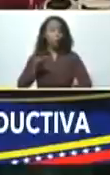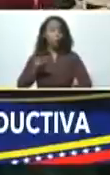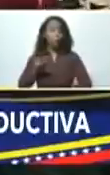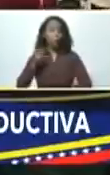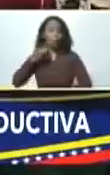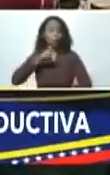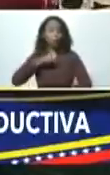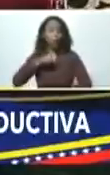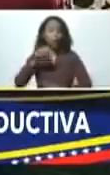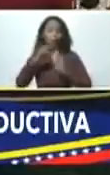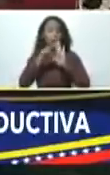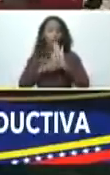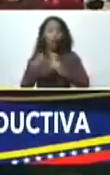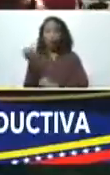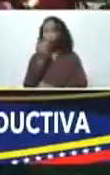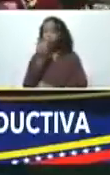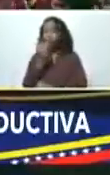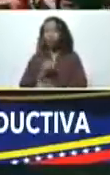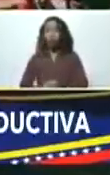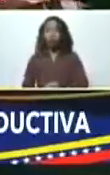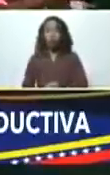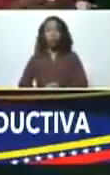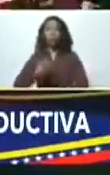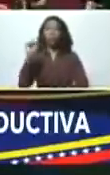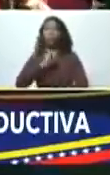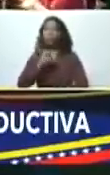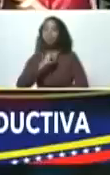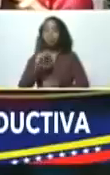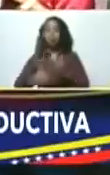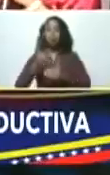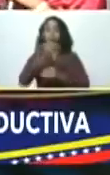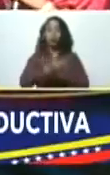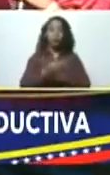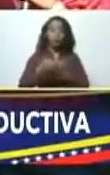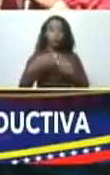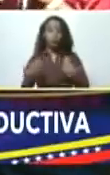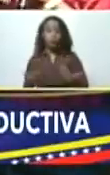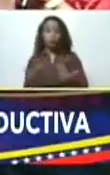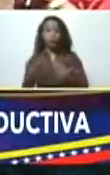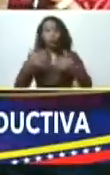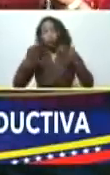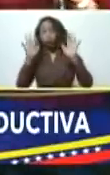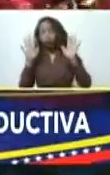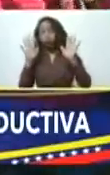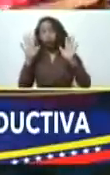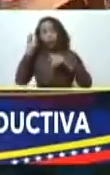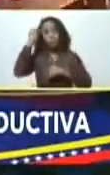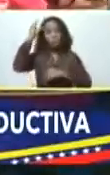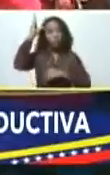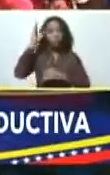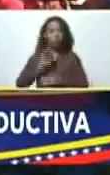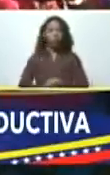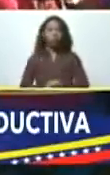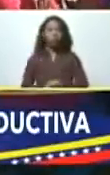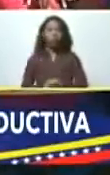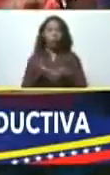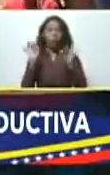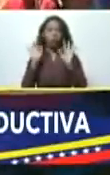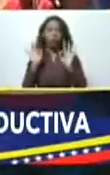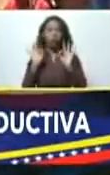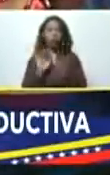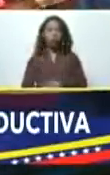Requerimientos a nivel de alimentación. Correcto. Y luego lo que por supuesto, las capacidades con